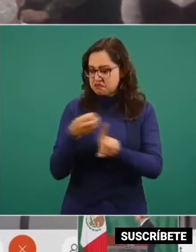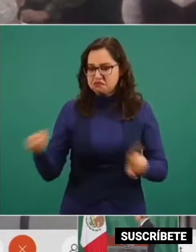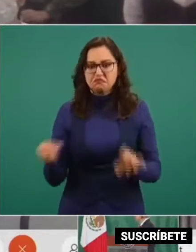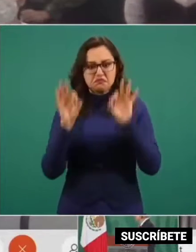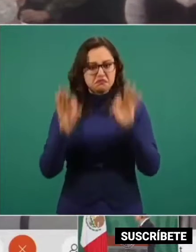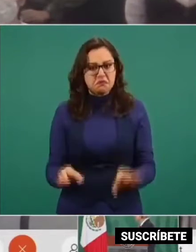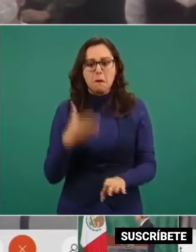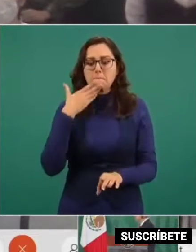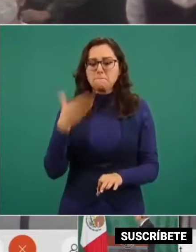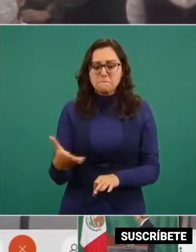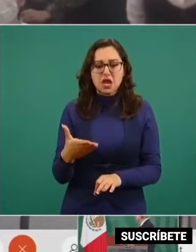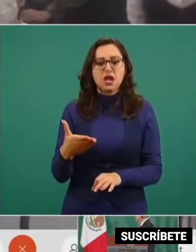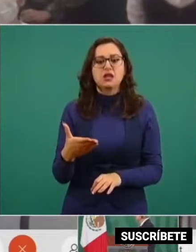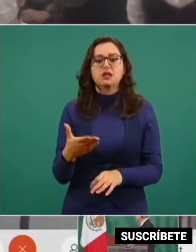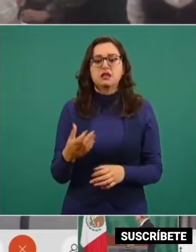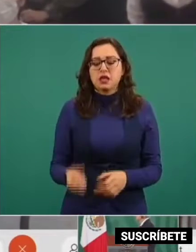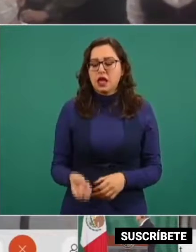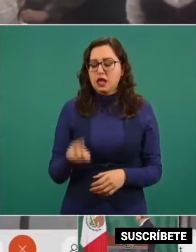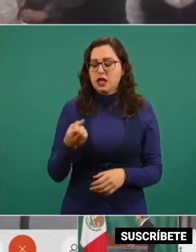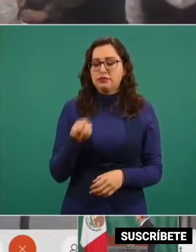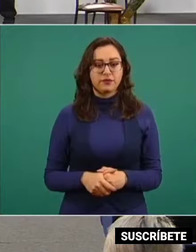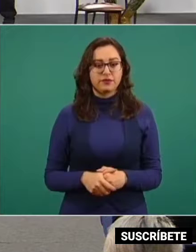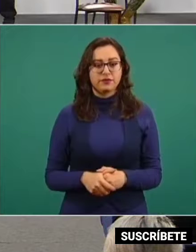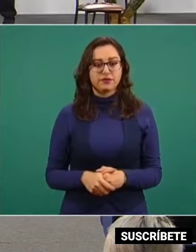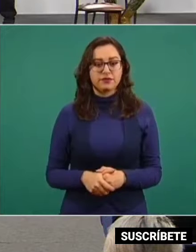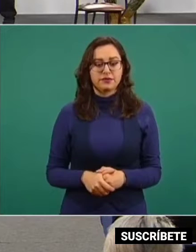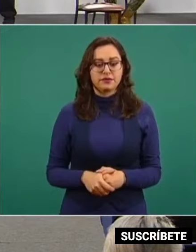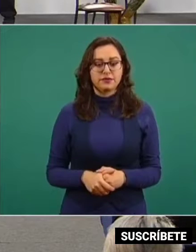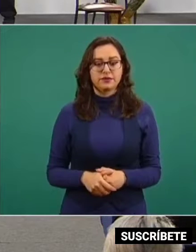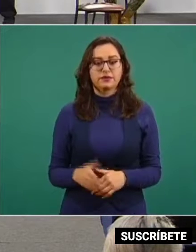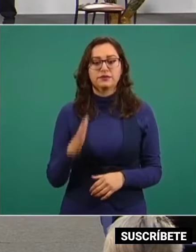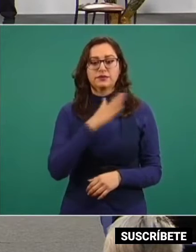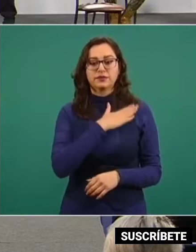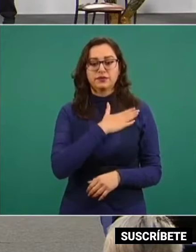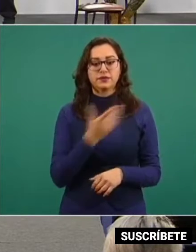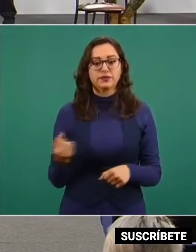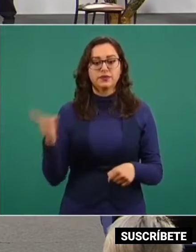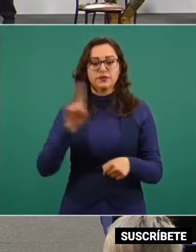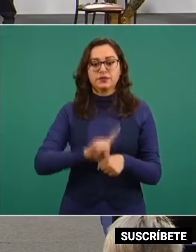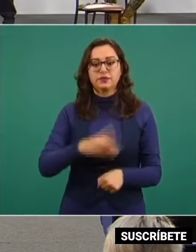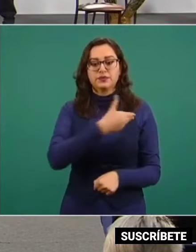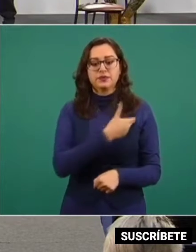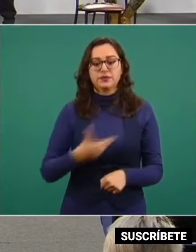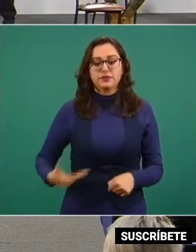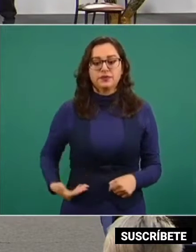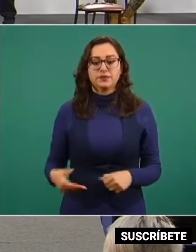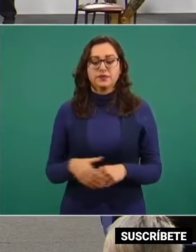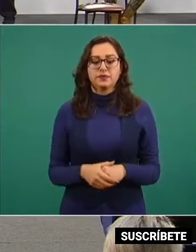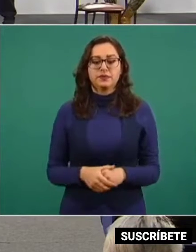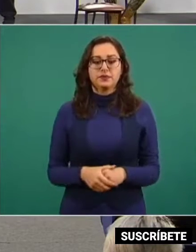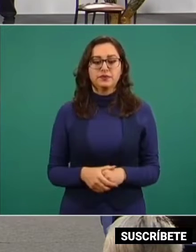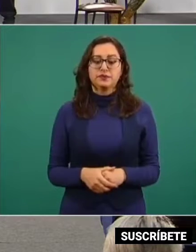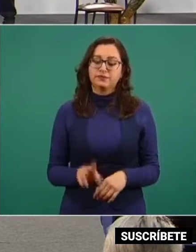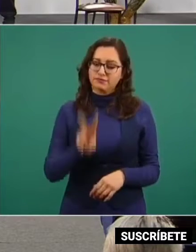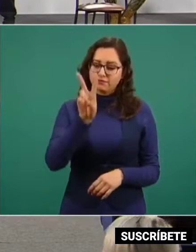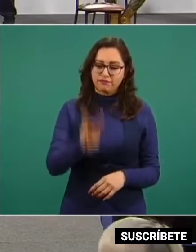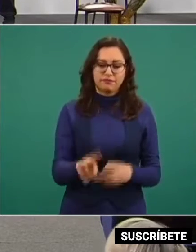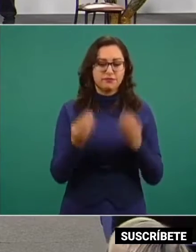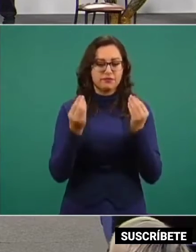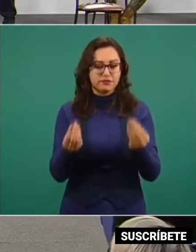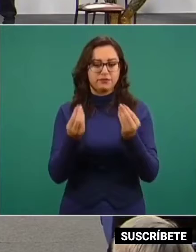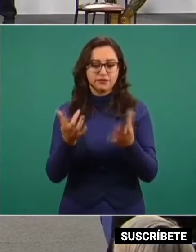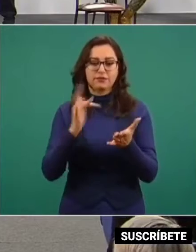todas las autoridades de los tres niveles de gobierno. Buenos días, señor presidente. Le agradecemos mucho que